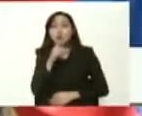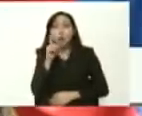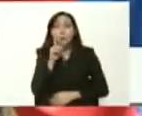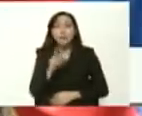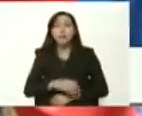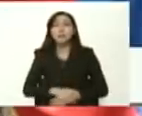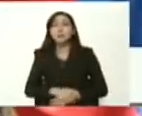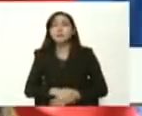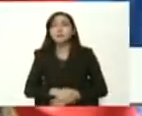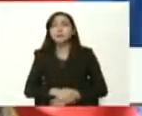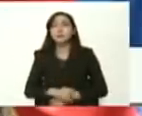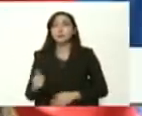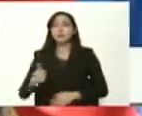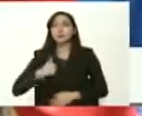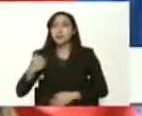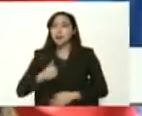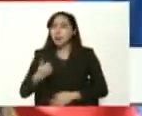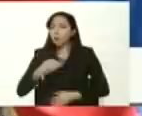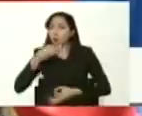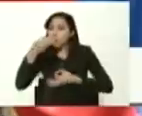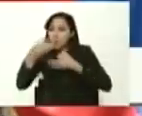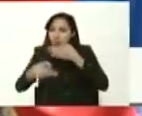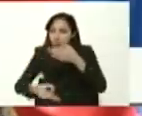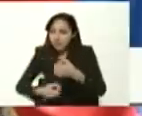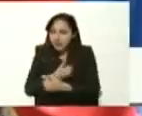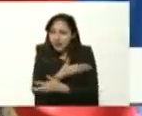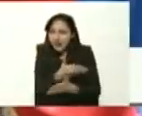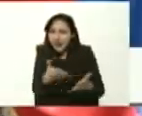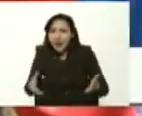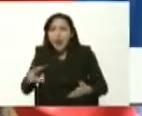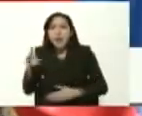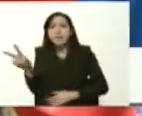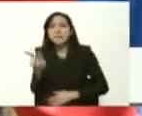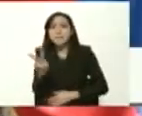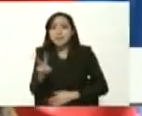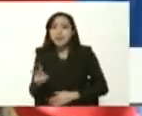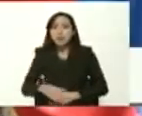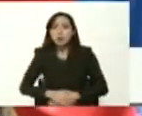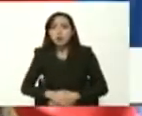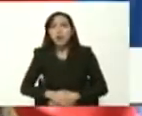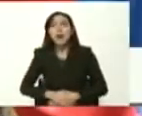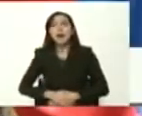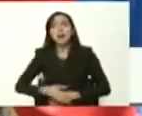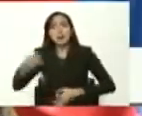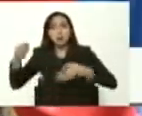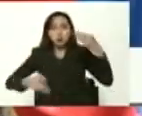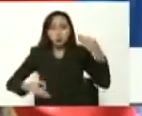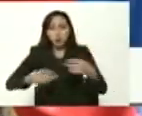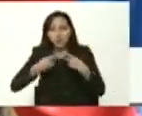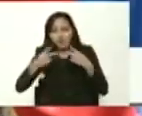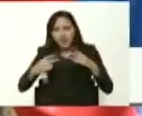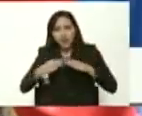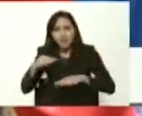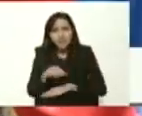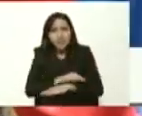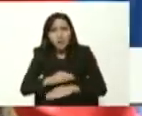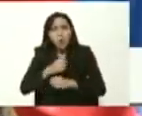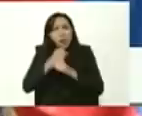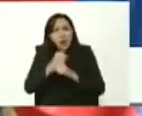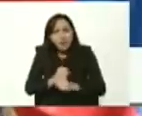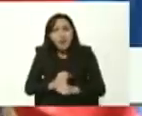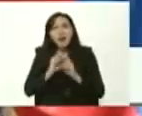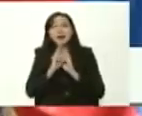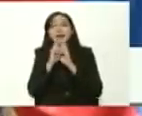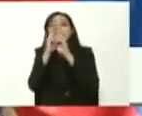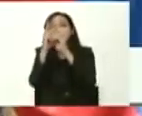para siempre expresar que el Estado venezolano, este Ministerio Público, espera que allí haya una